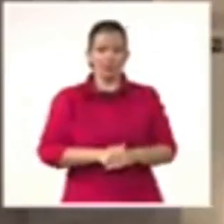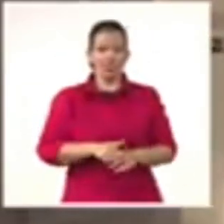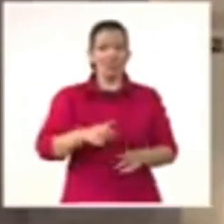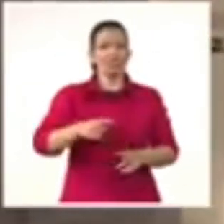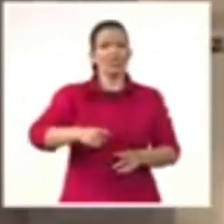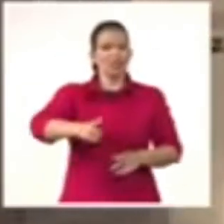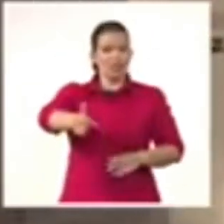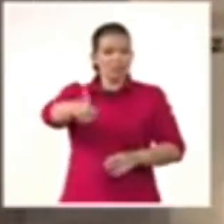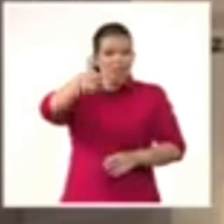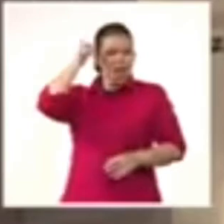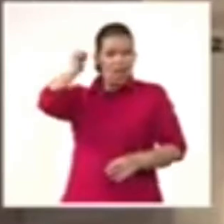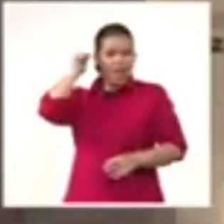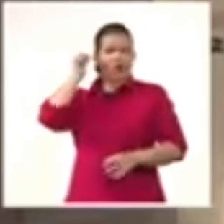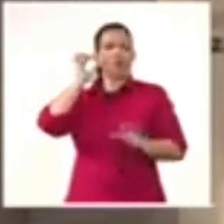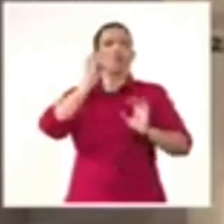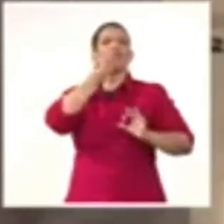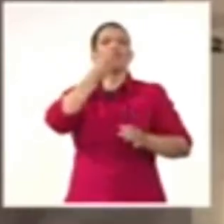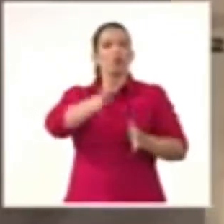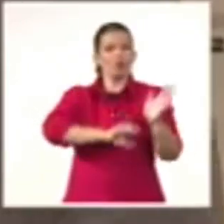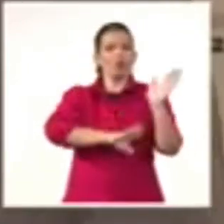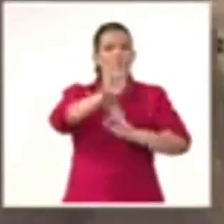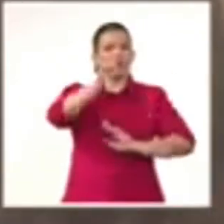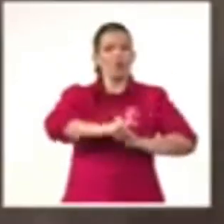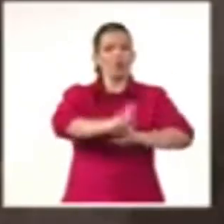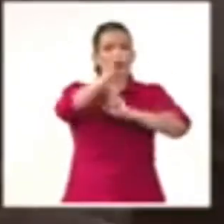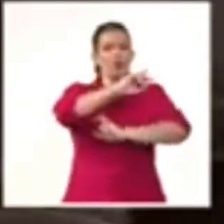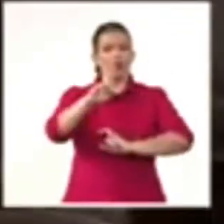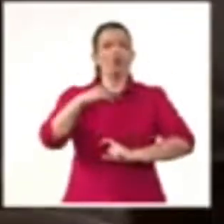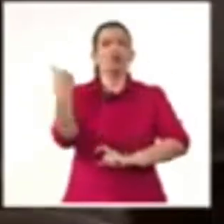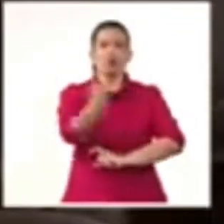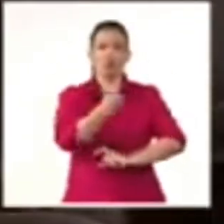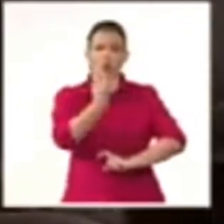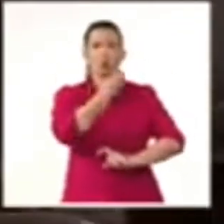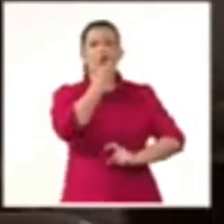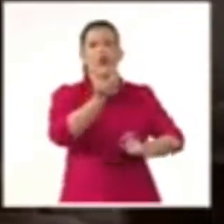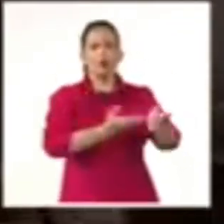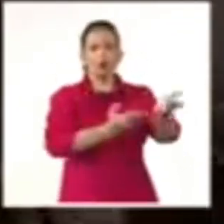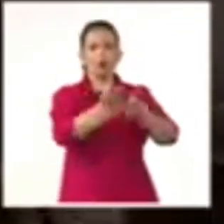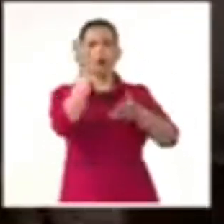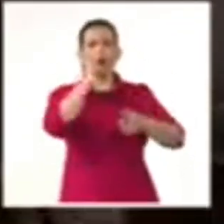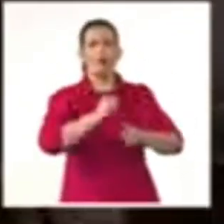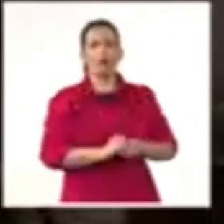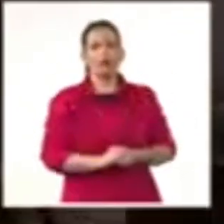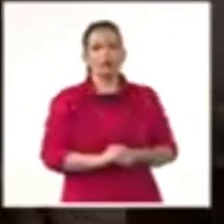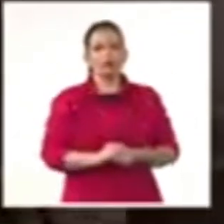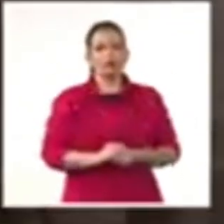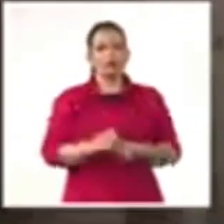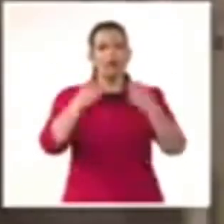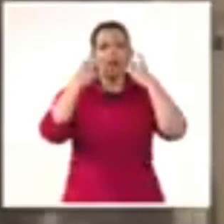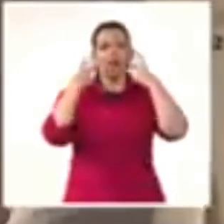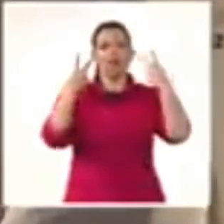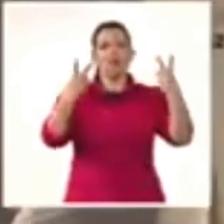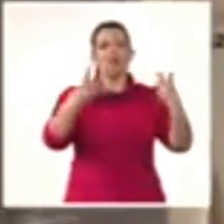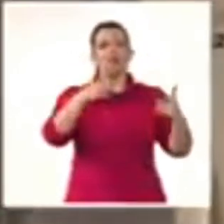pudieron, nosotros podremos. Gloria eterna a los mártires y héroes del 26 de